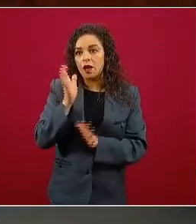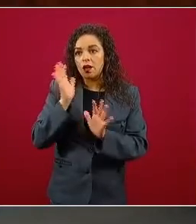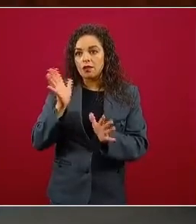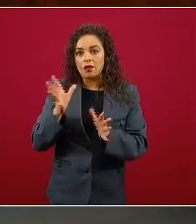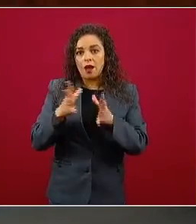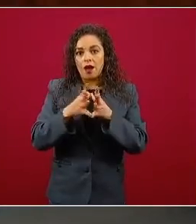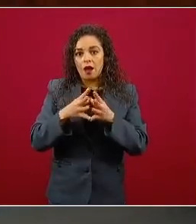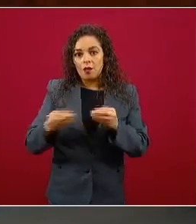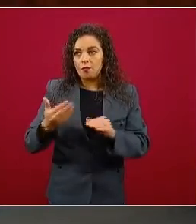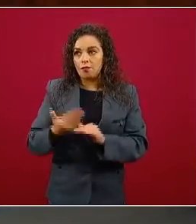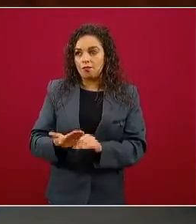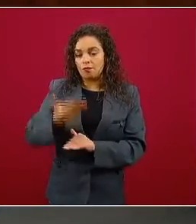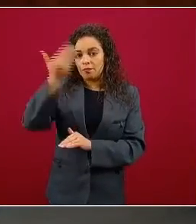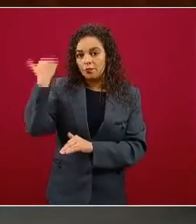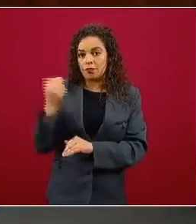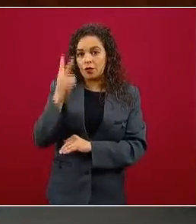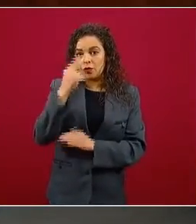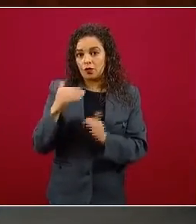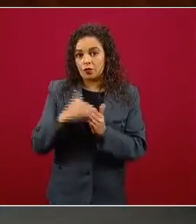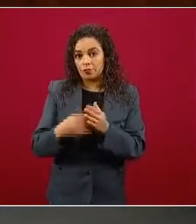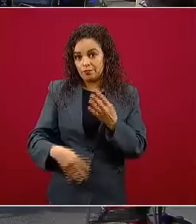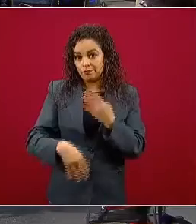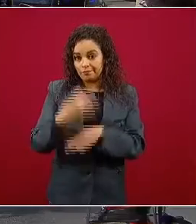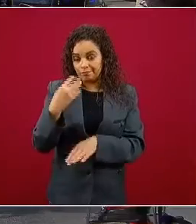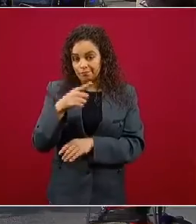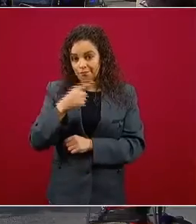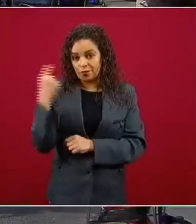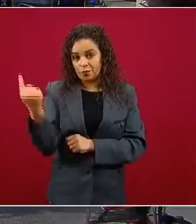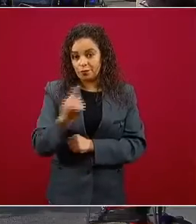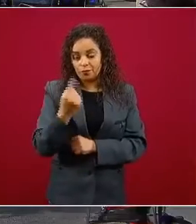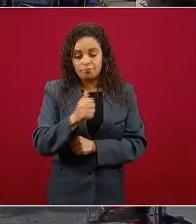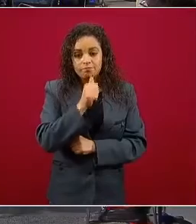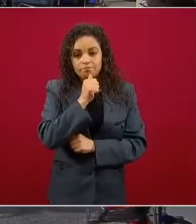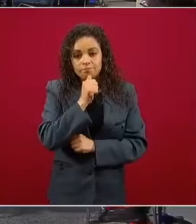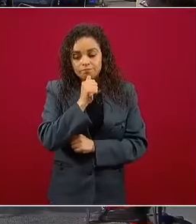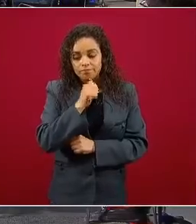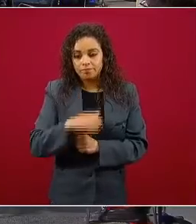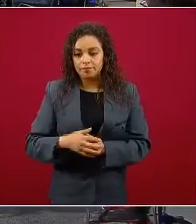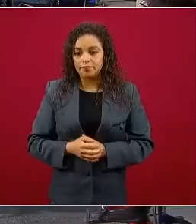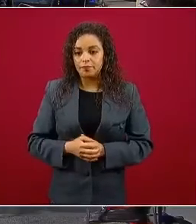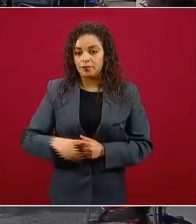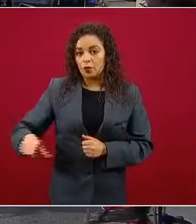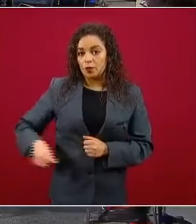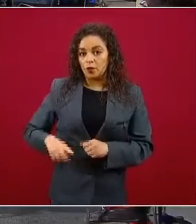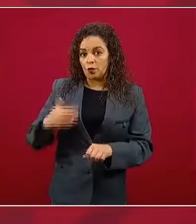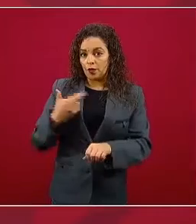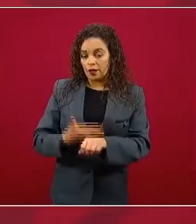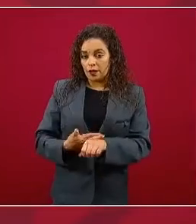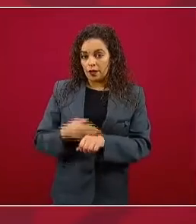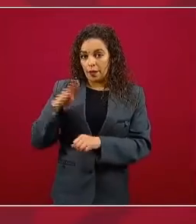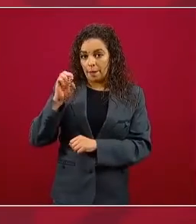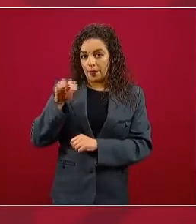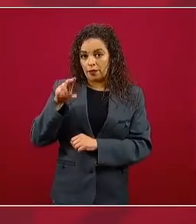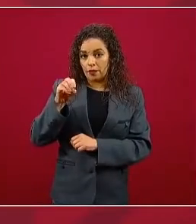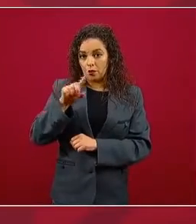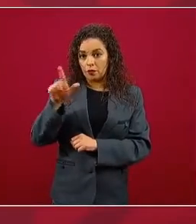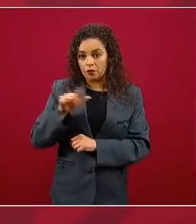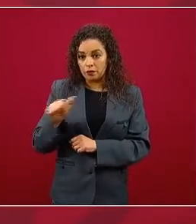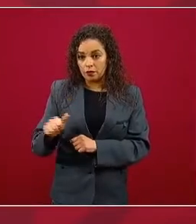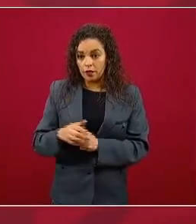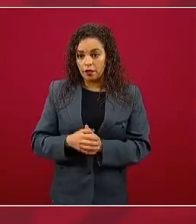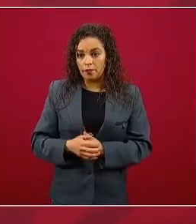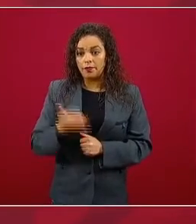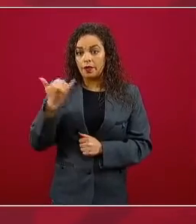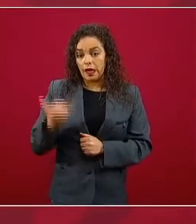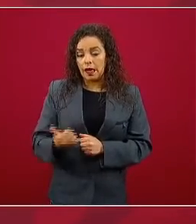daños que causó en el 2014. El gobernador Carlos Mendoza es, además, por supuesto, el gobernador